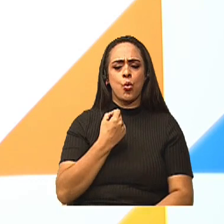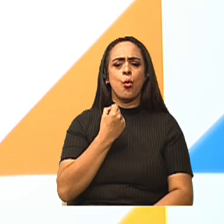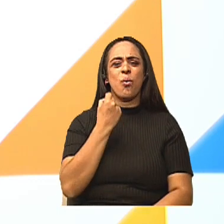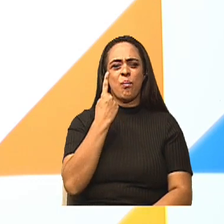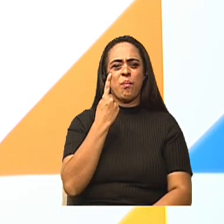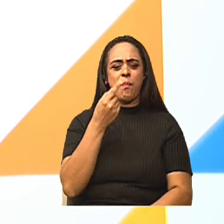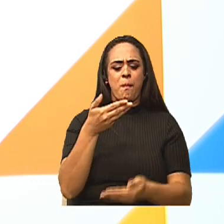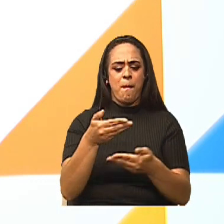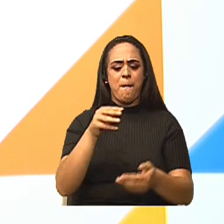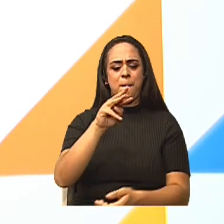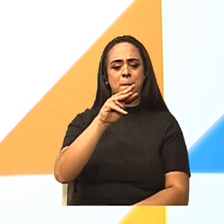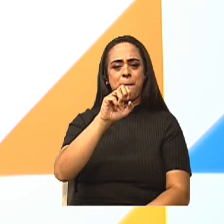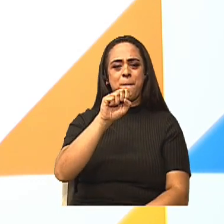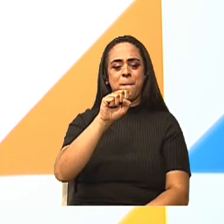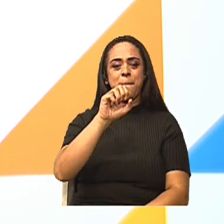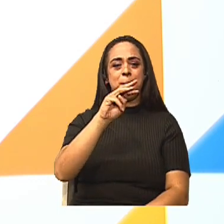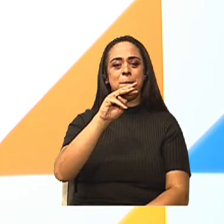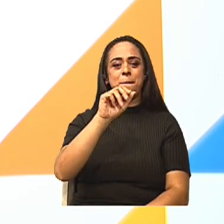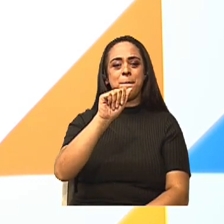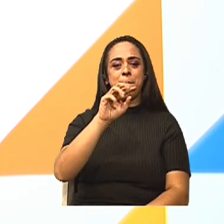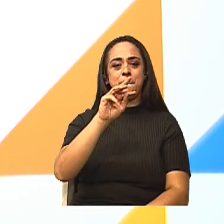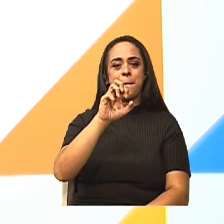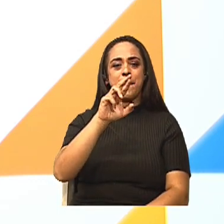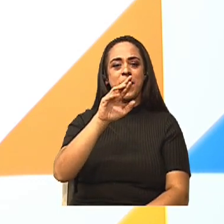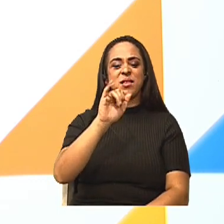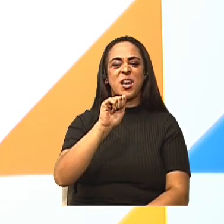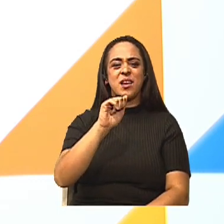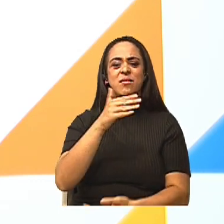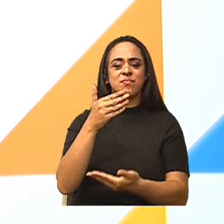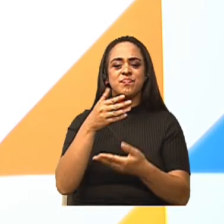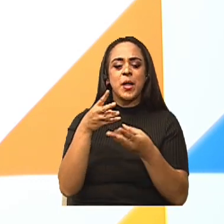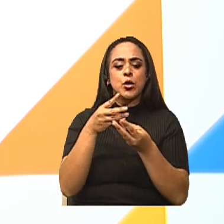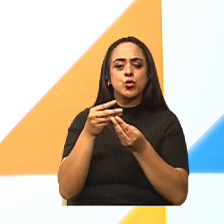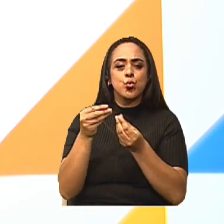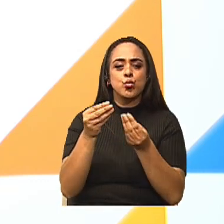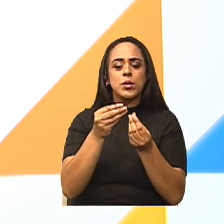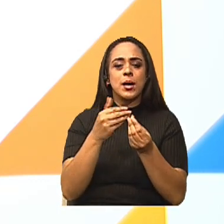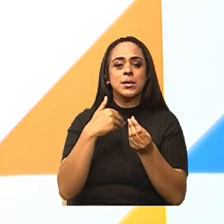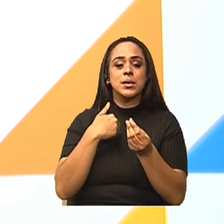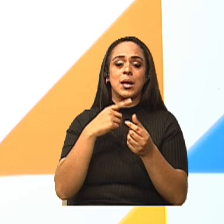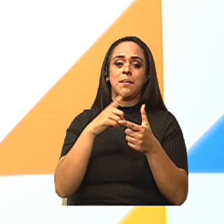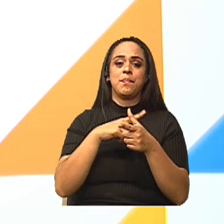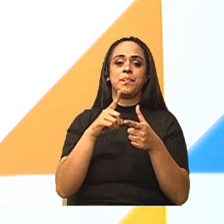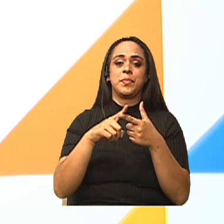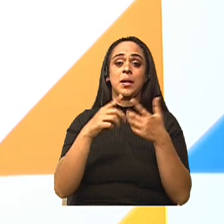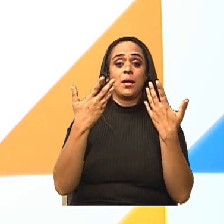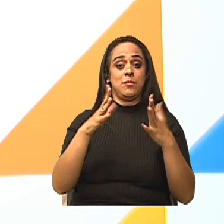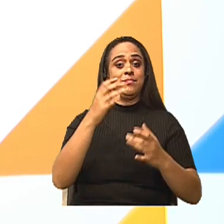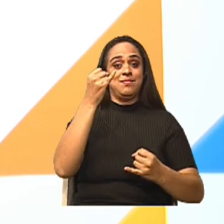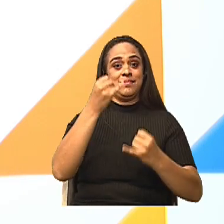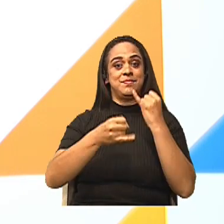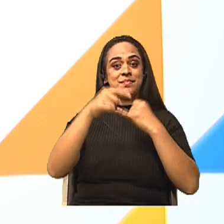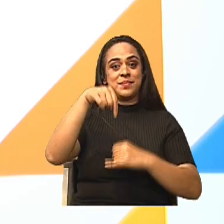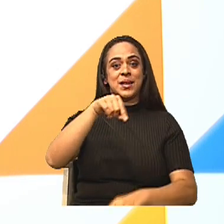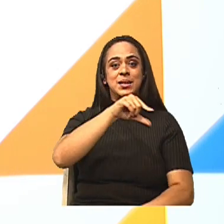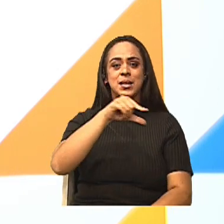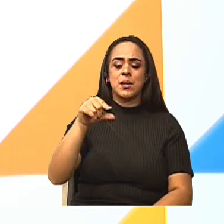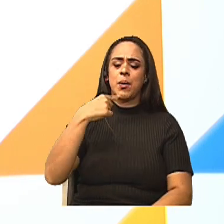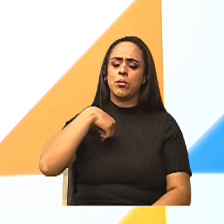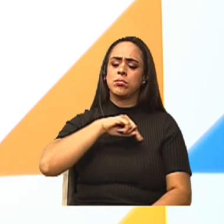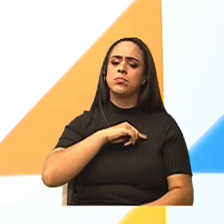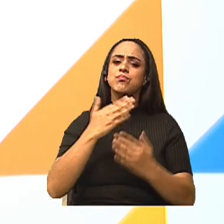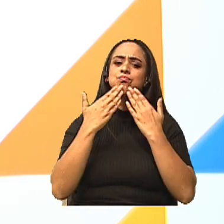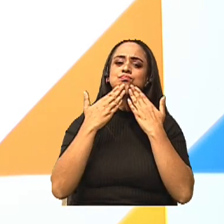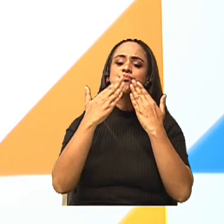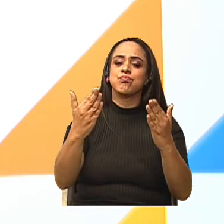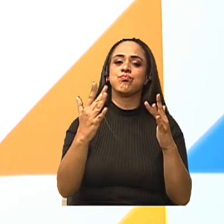materia? ¿Qué sustancias hay? Entonces, eso sería todo por esta semana. Les agradecemos mucho estar acá